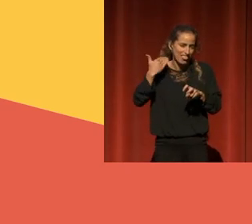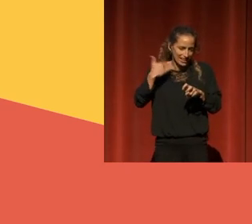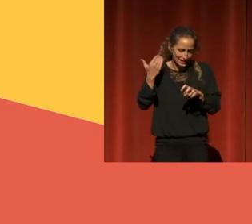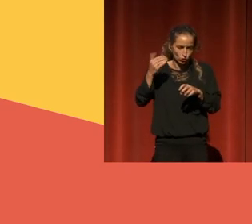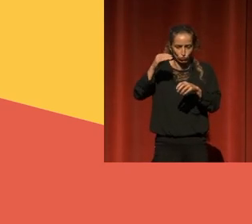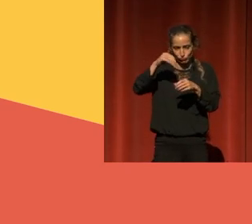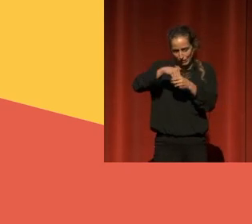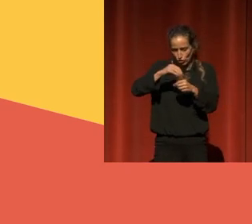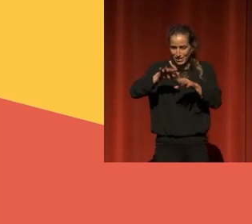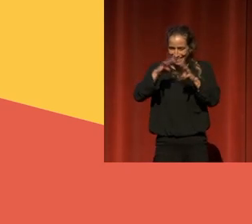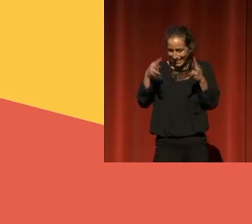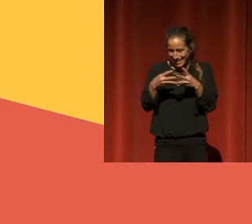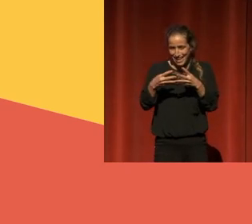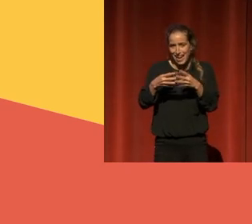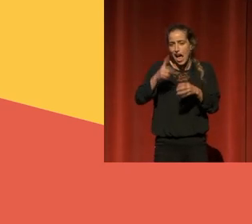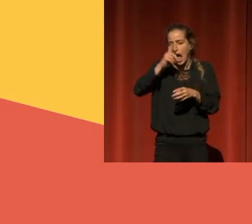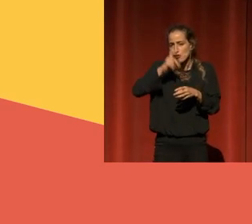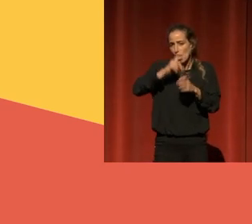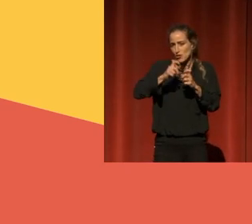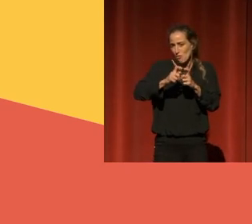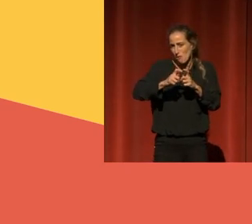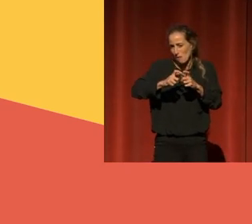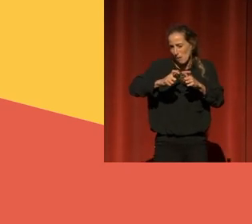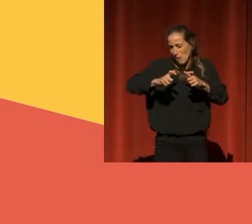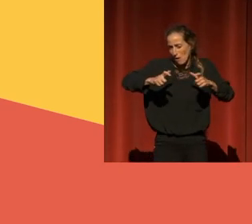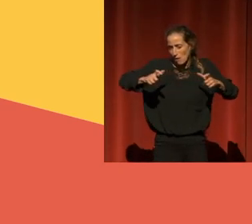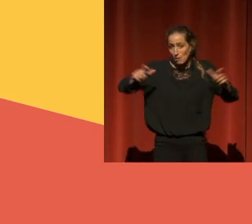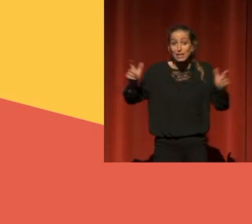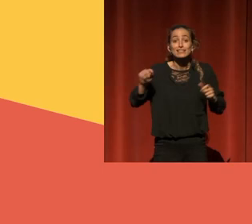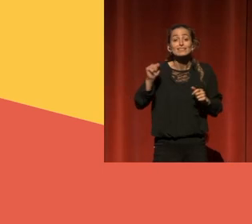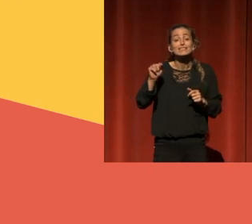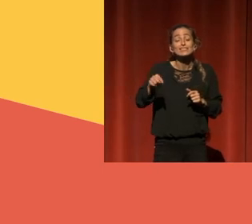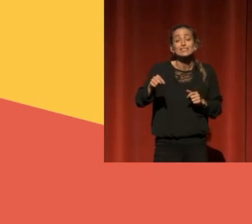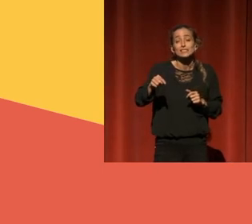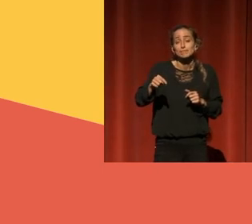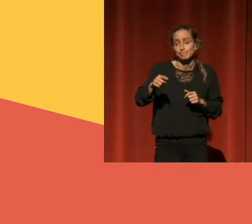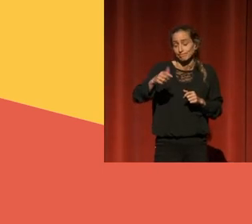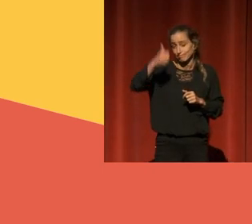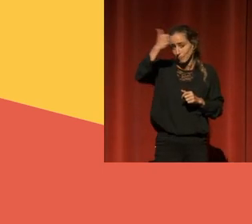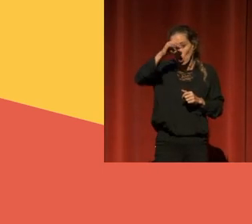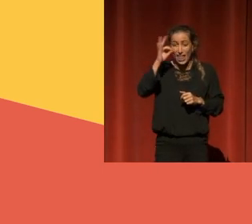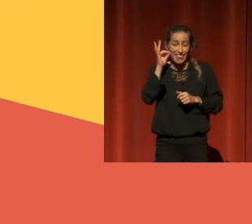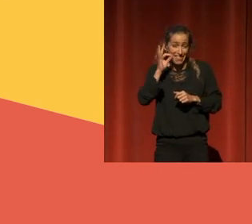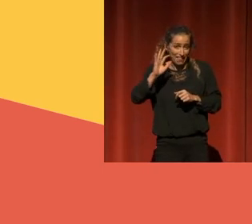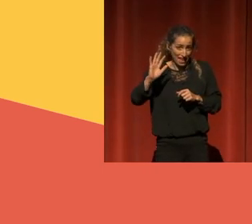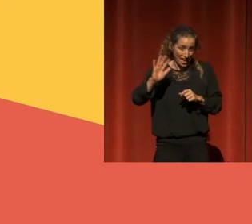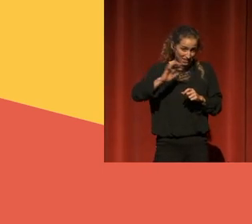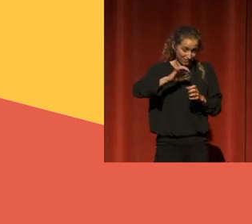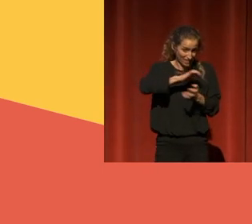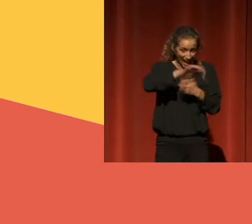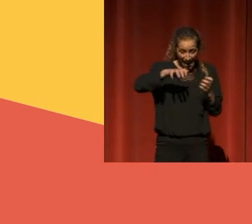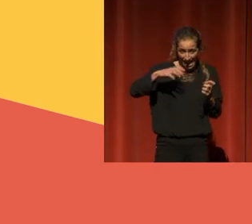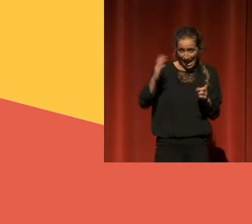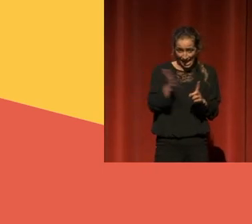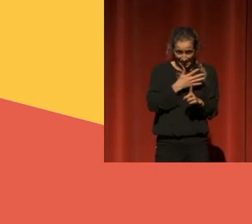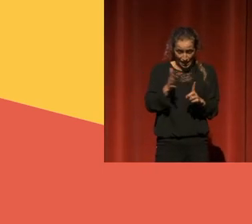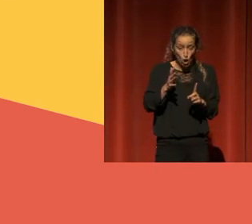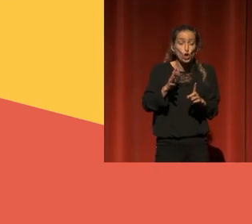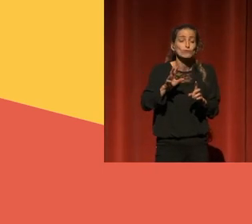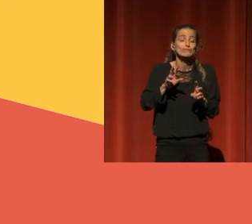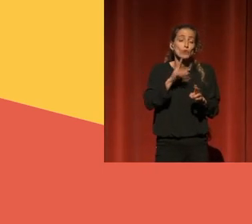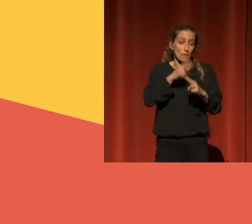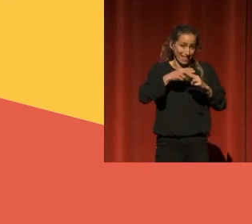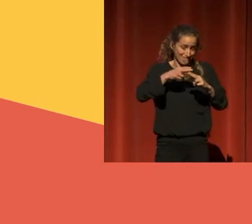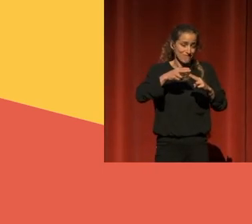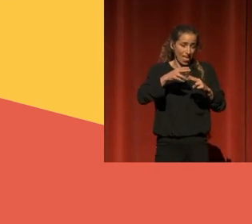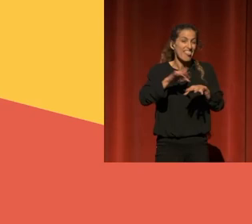dispositivo más utilizado para la violencia de género digital y hablamos de violencia de género digital